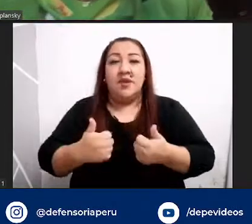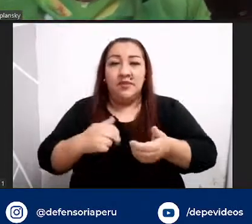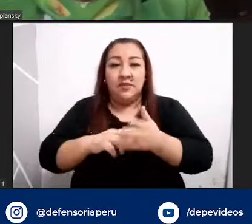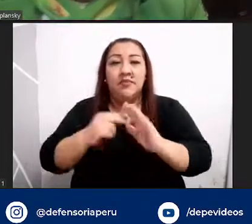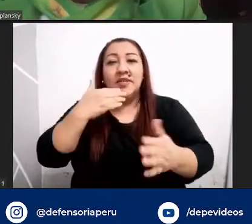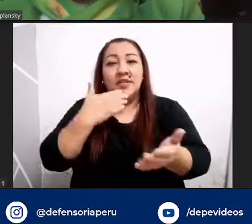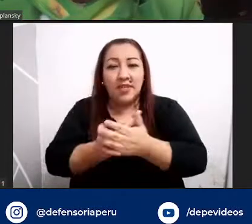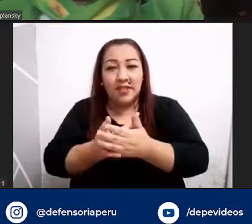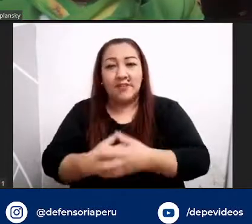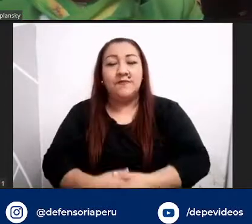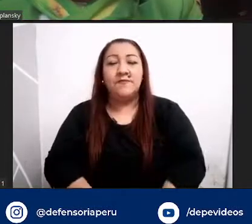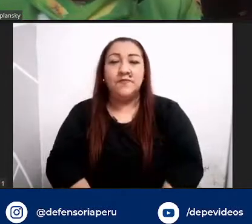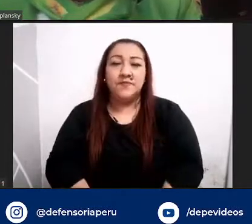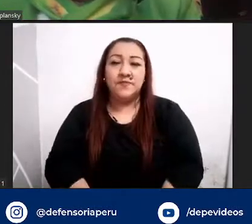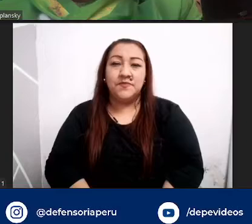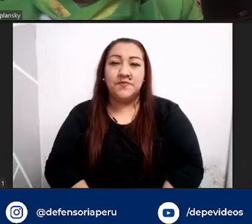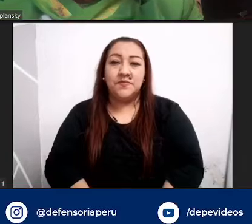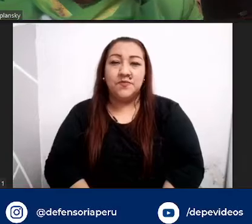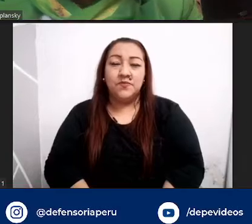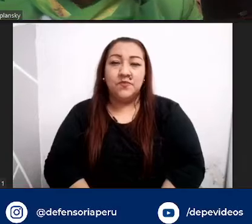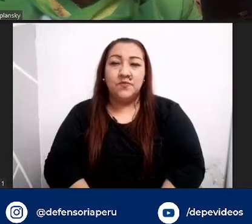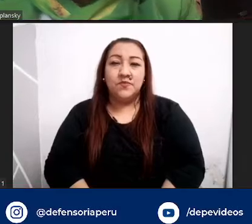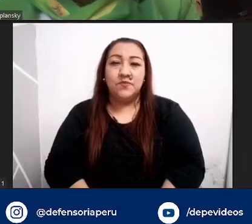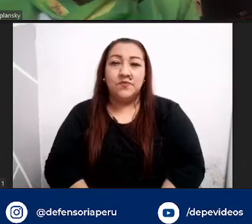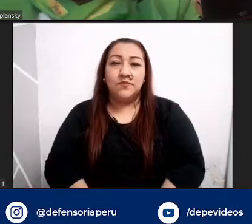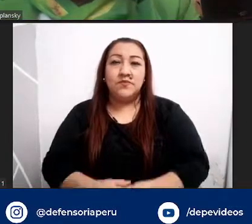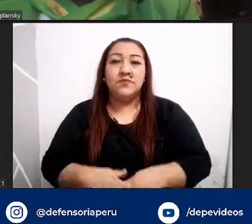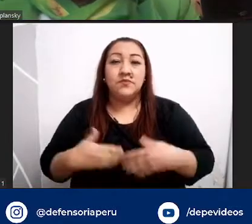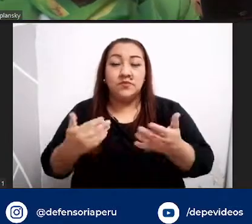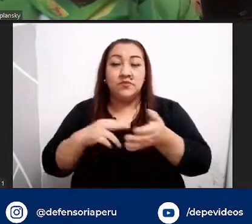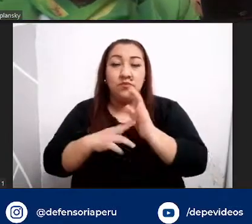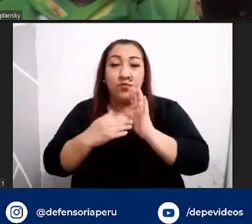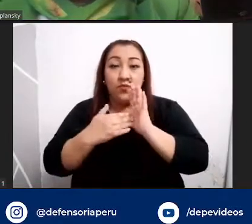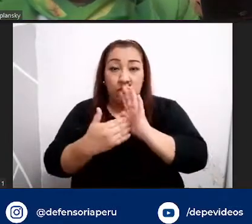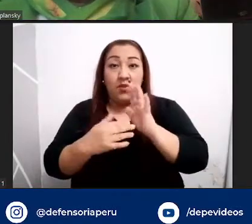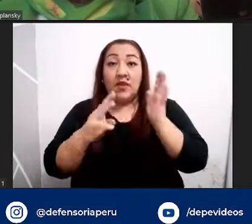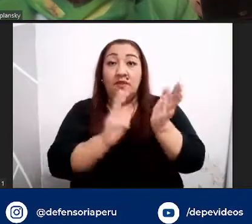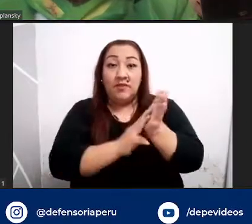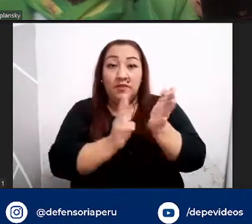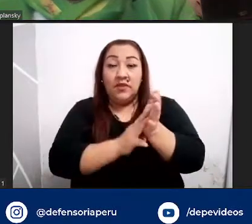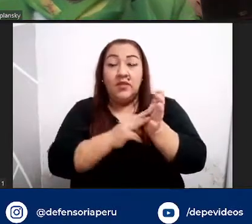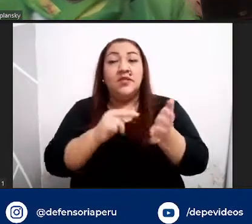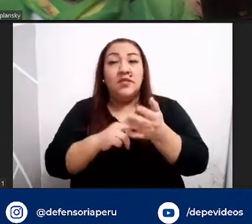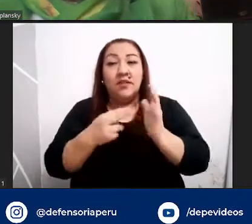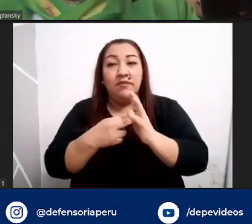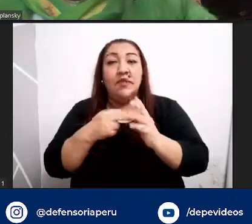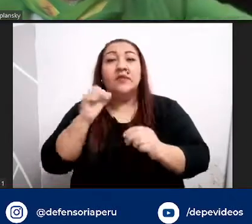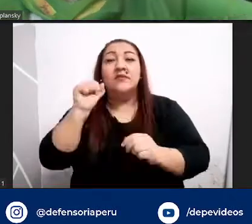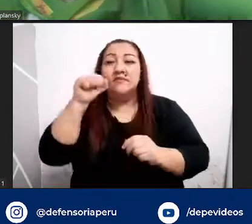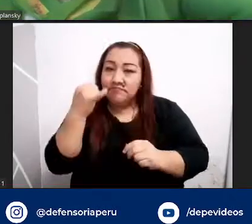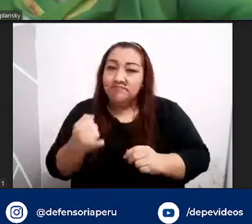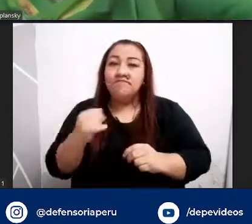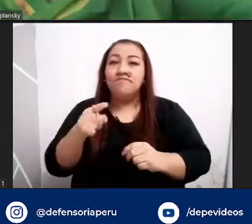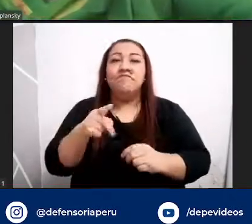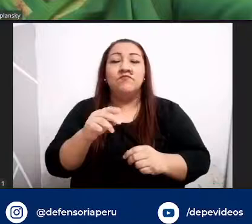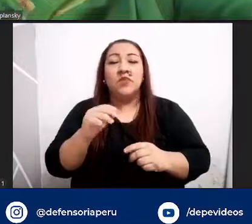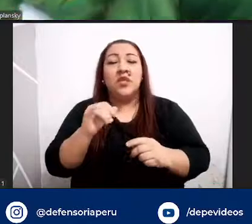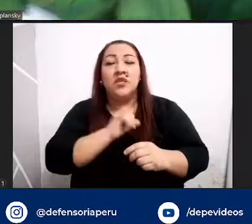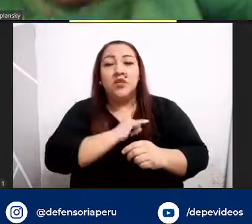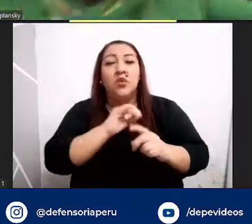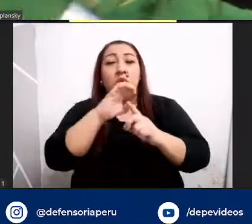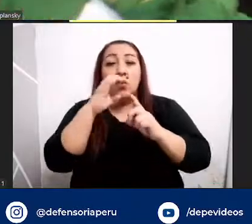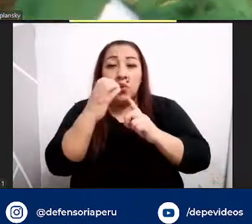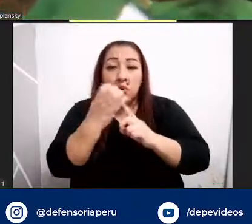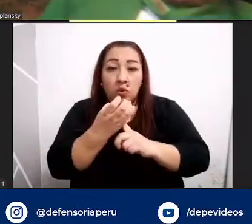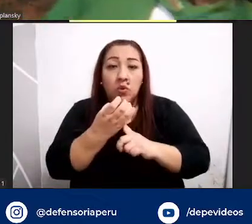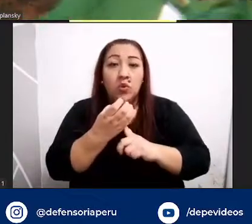eso. Y creo que permite además ratificar que la Defensoría del Pueblo es también una institución de la cultura, es una